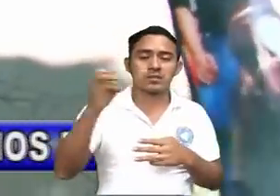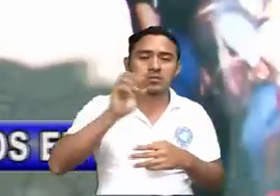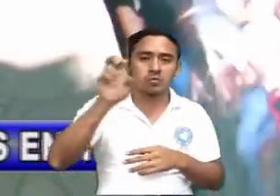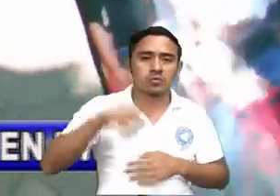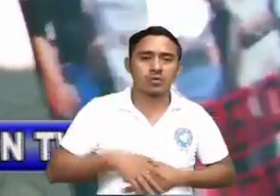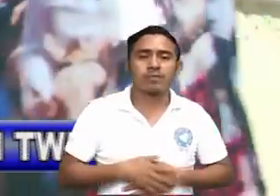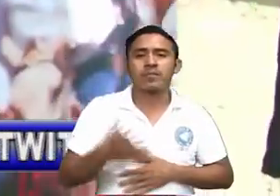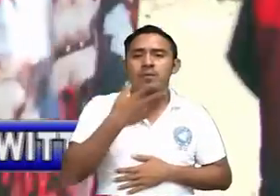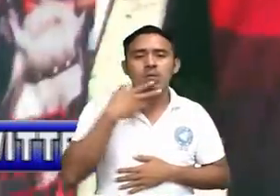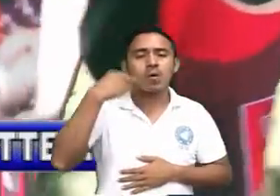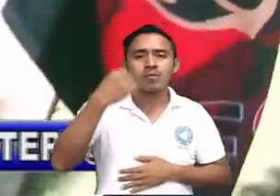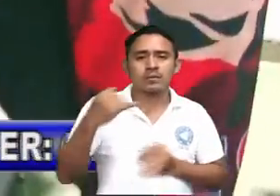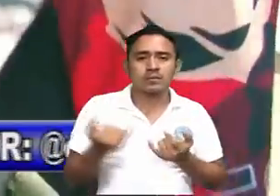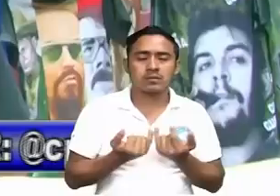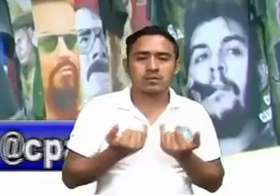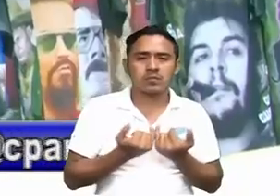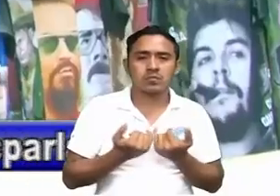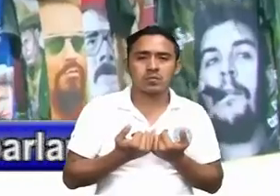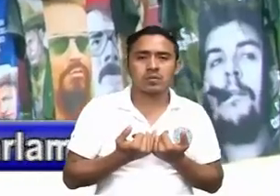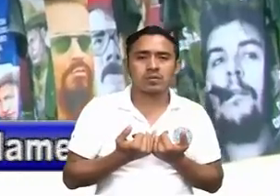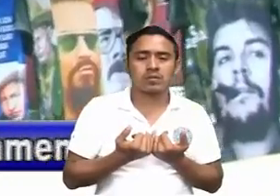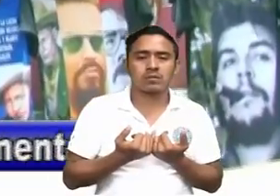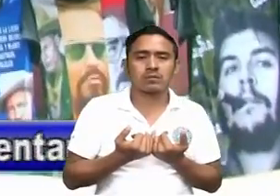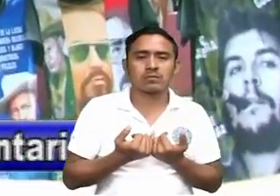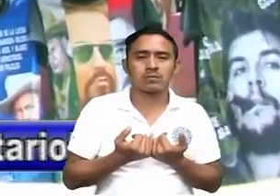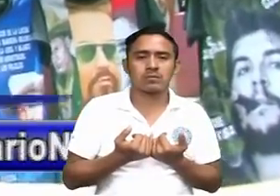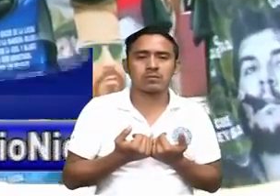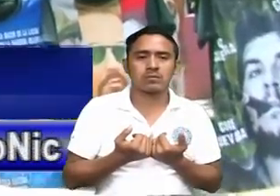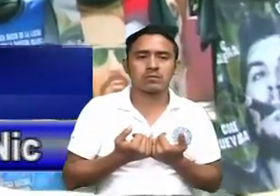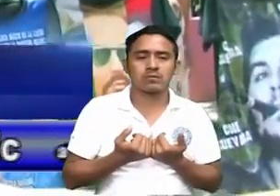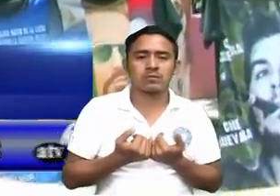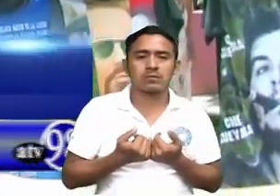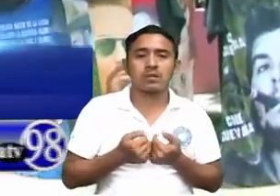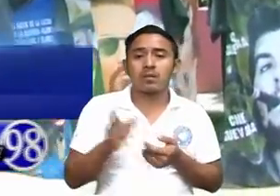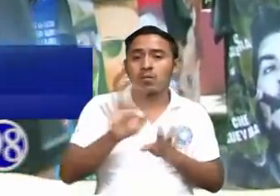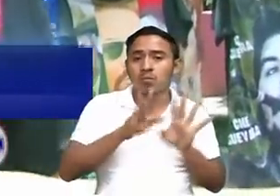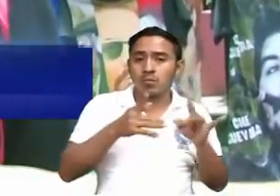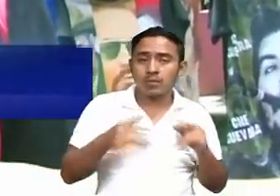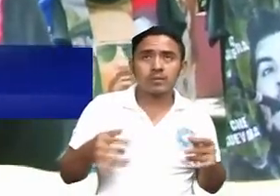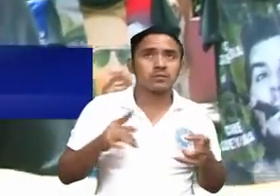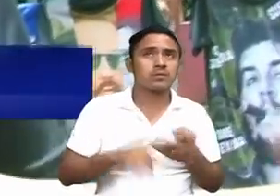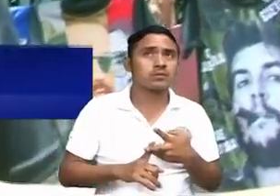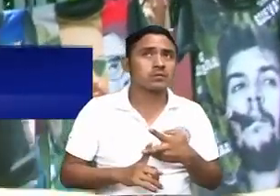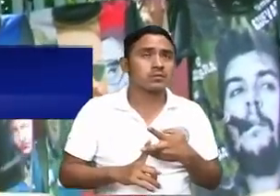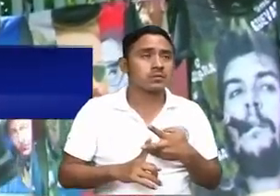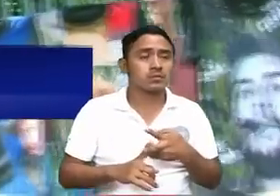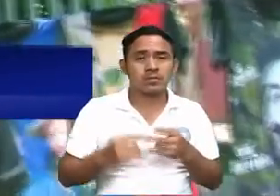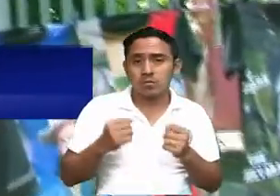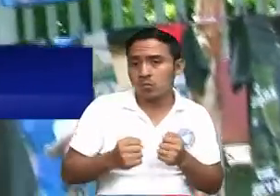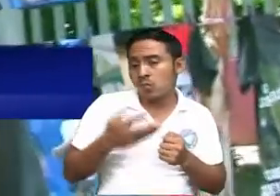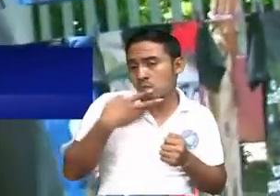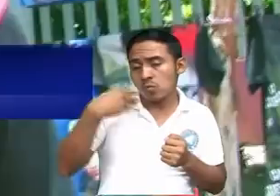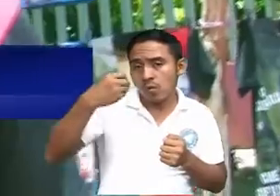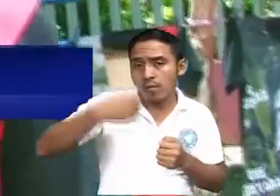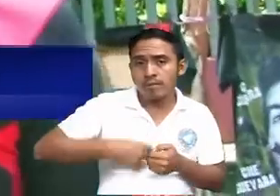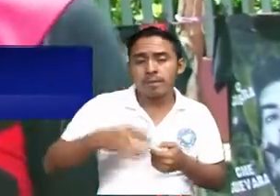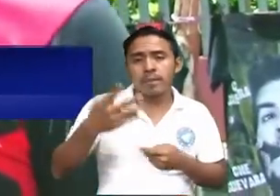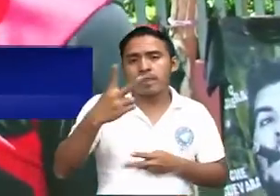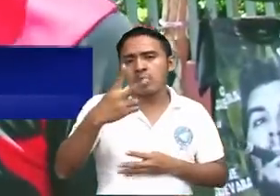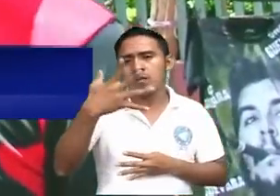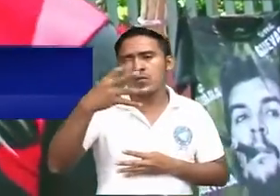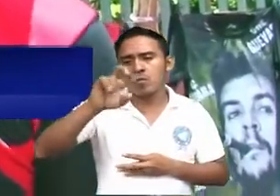que también van incluidos las tallas de talla de dama y unisex, que después es tallas juveniles, que cuesta